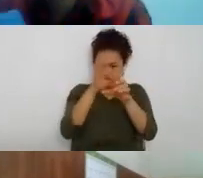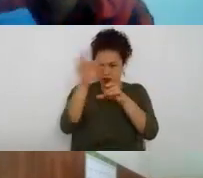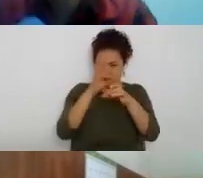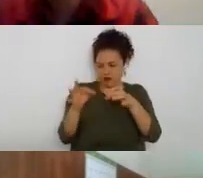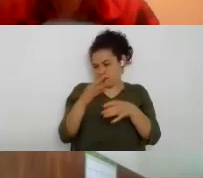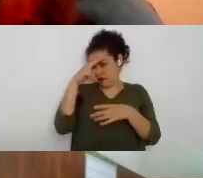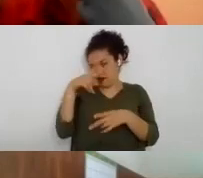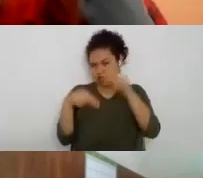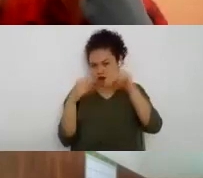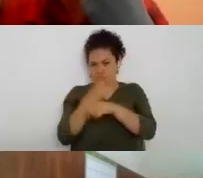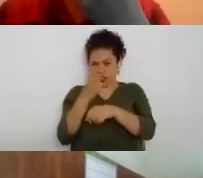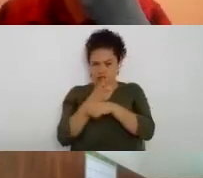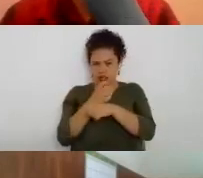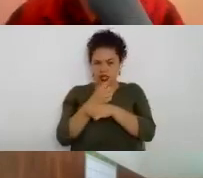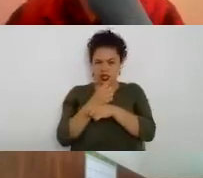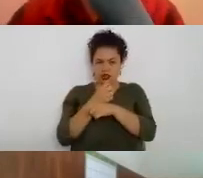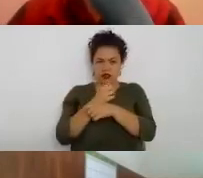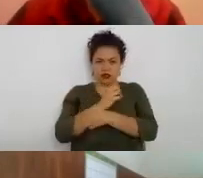tercer grado, esta ya